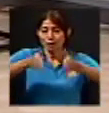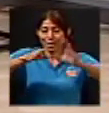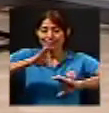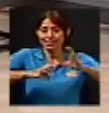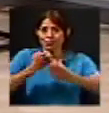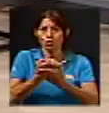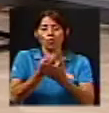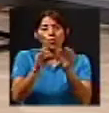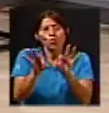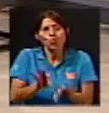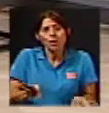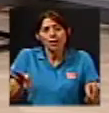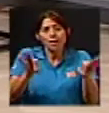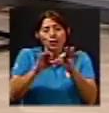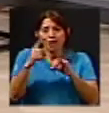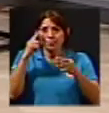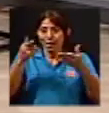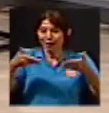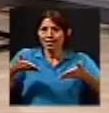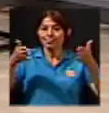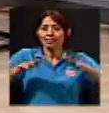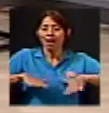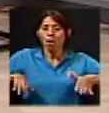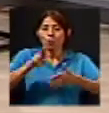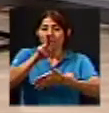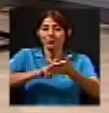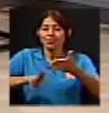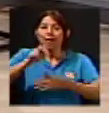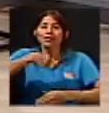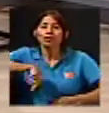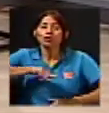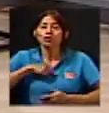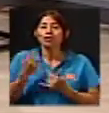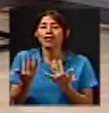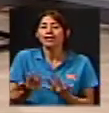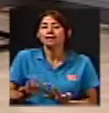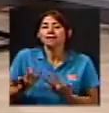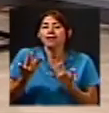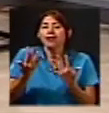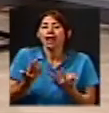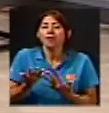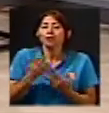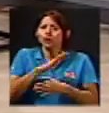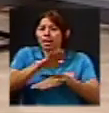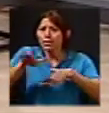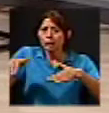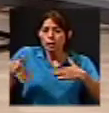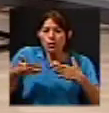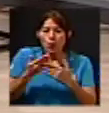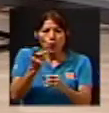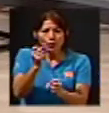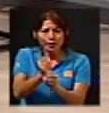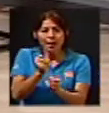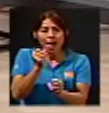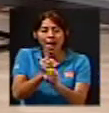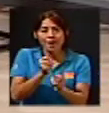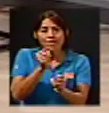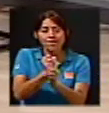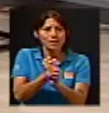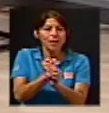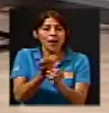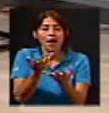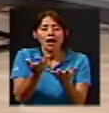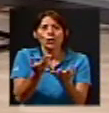muy importante para esta universidad. Y esperamos de que todo ese desempeño, desde el punto de vista